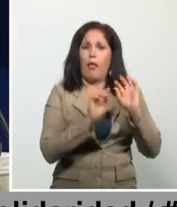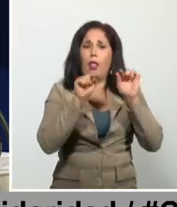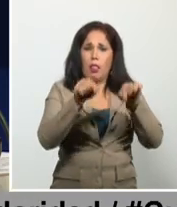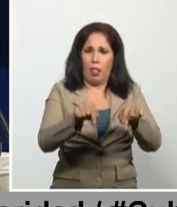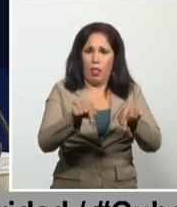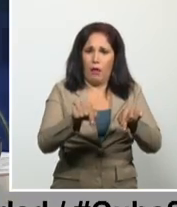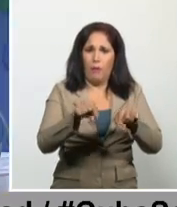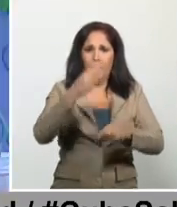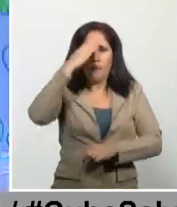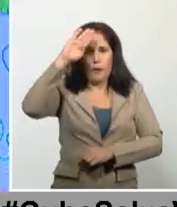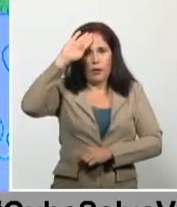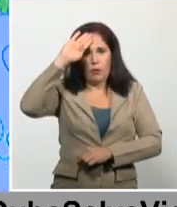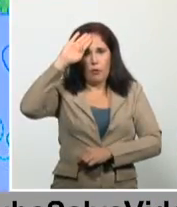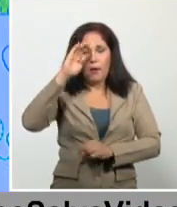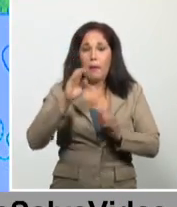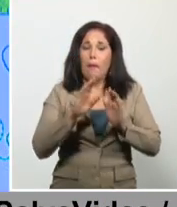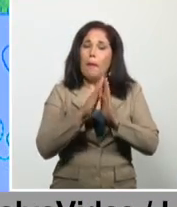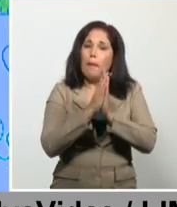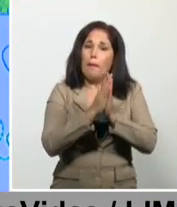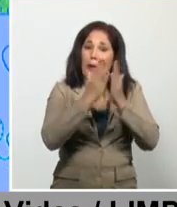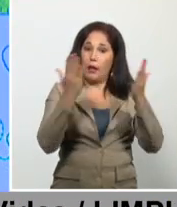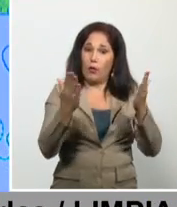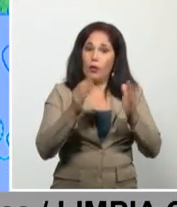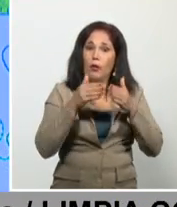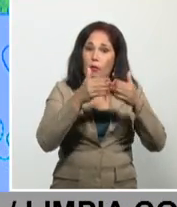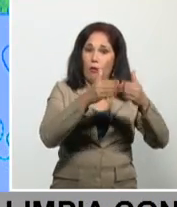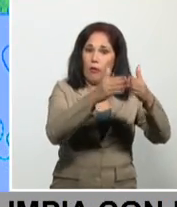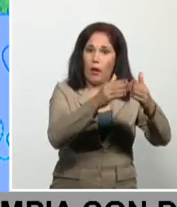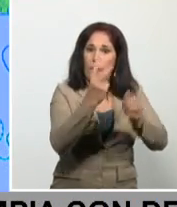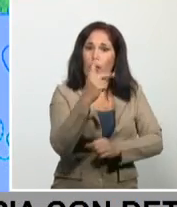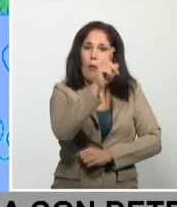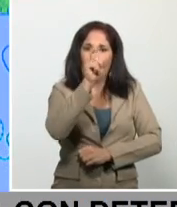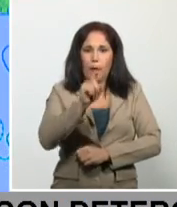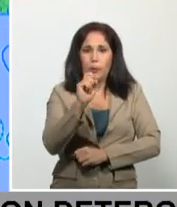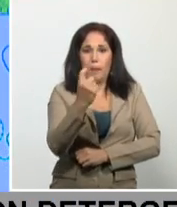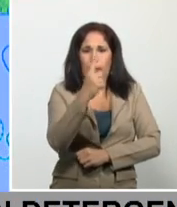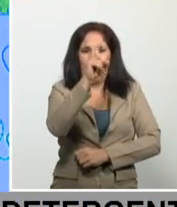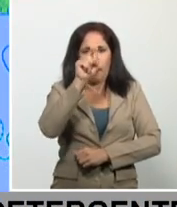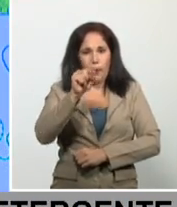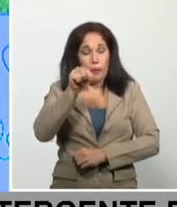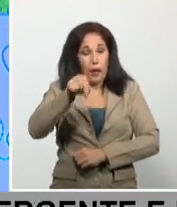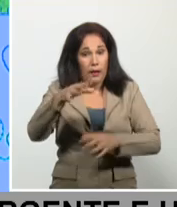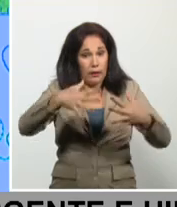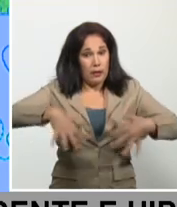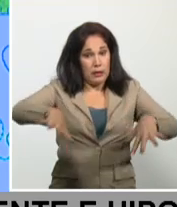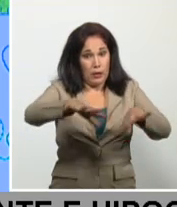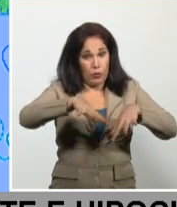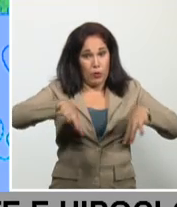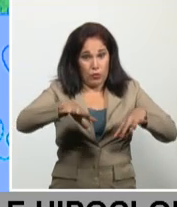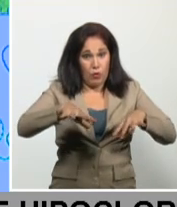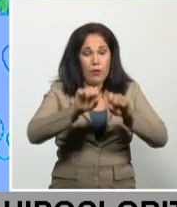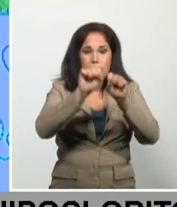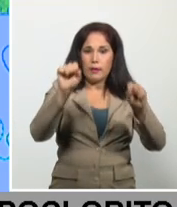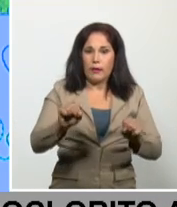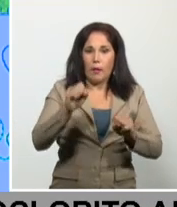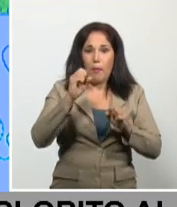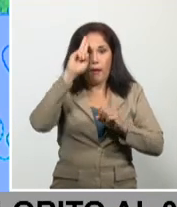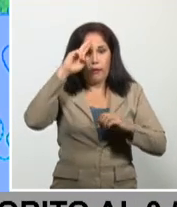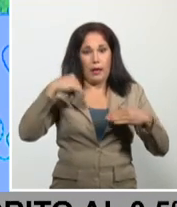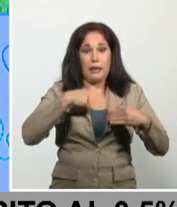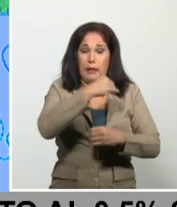establecidas. Periódico Granma, doctor, nos hace 2 preguntas. La primera pregunta, en este contexto en que ni los sistemas de salud de los países